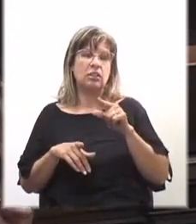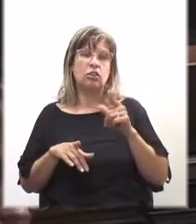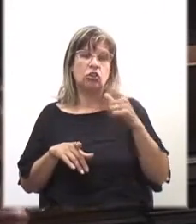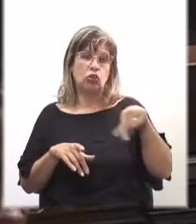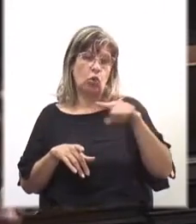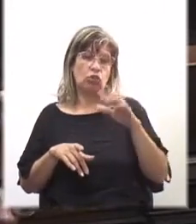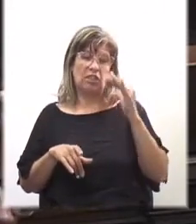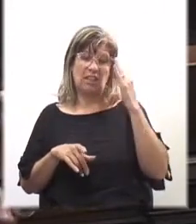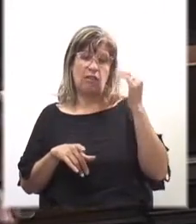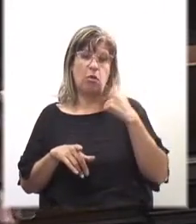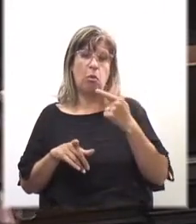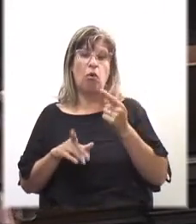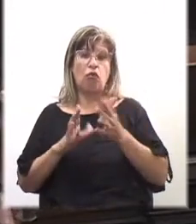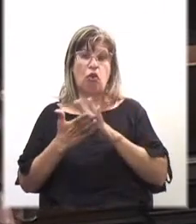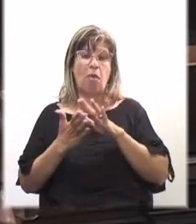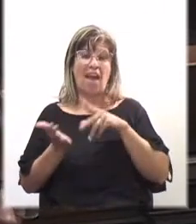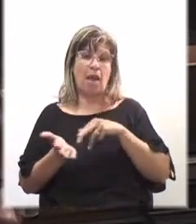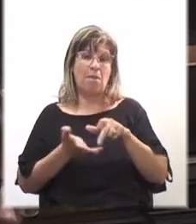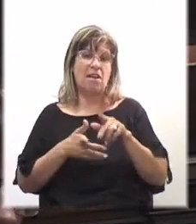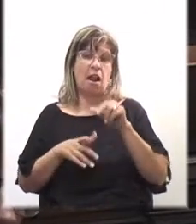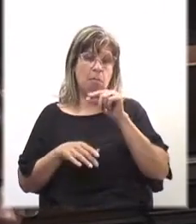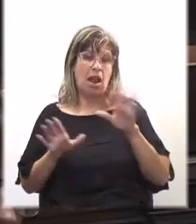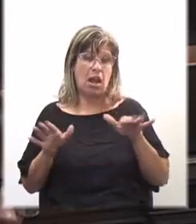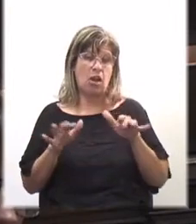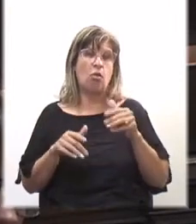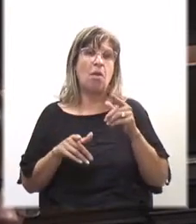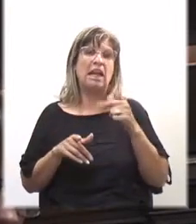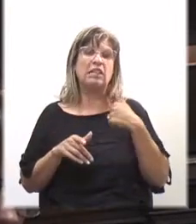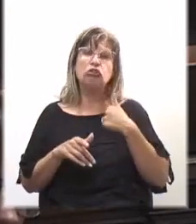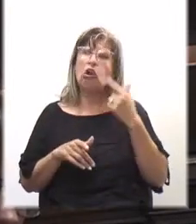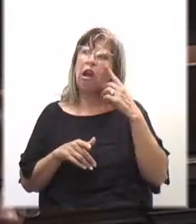¿no? Y a mí me parece que el pueblo palestino,